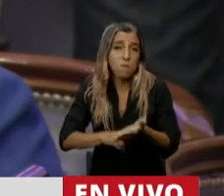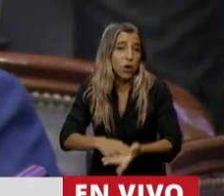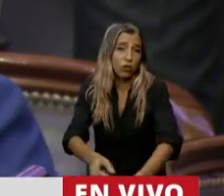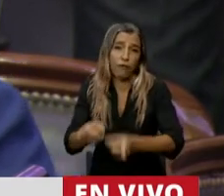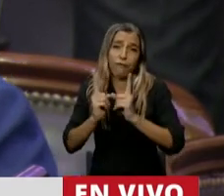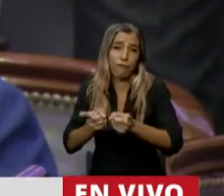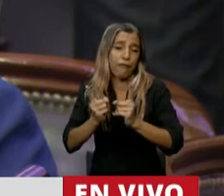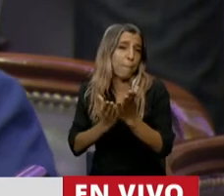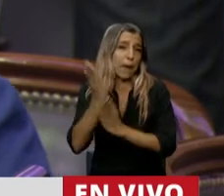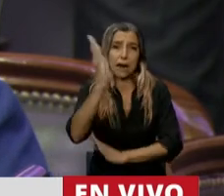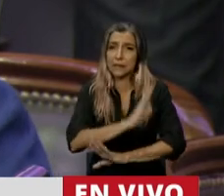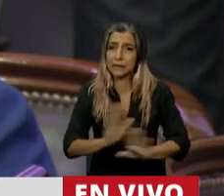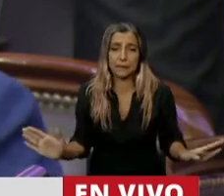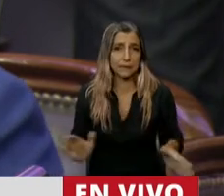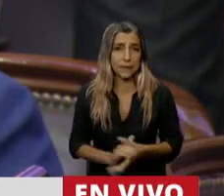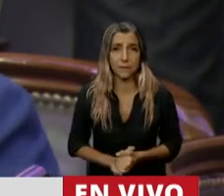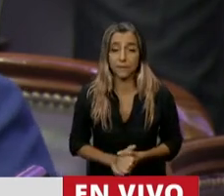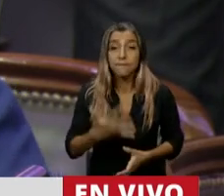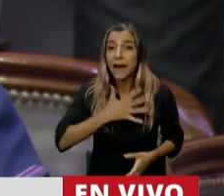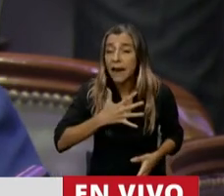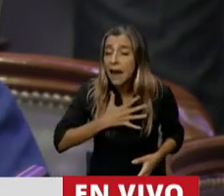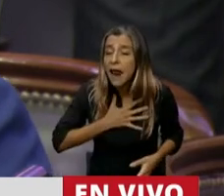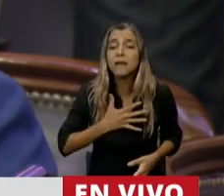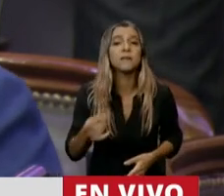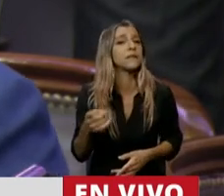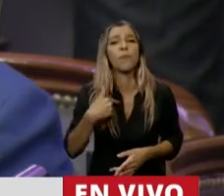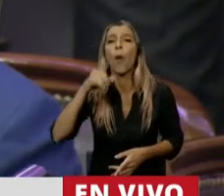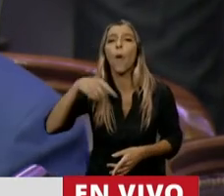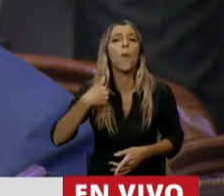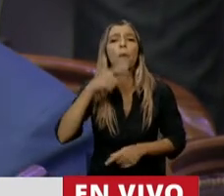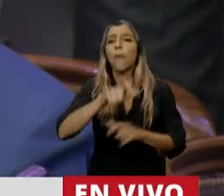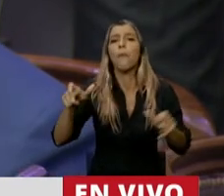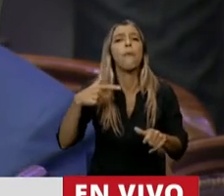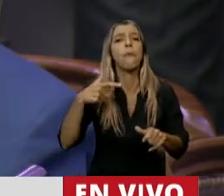Y lamentablemente afectan a una gran cantidad de argentinos.